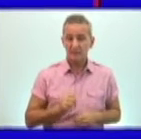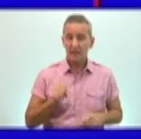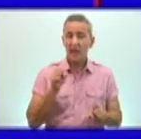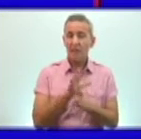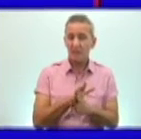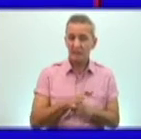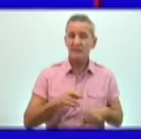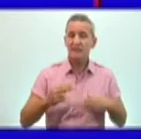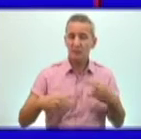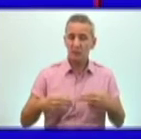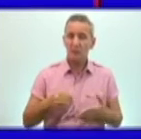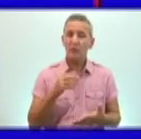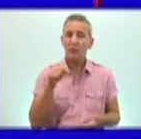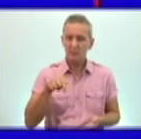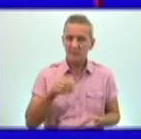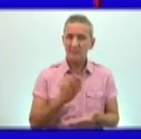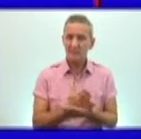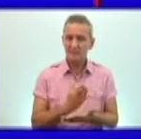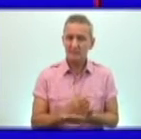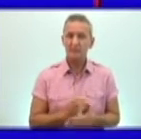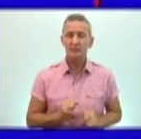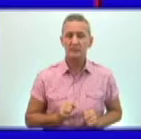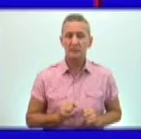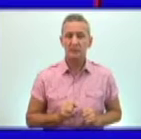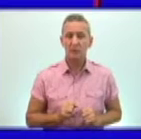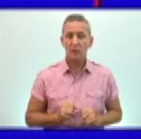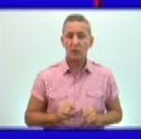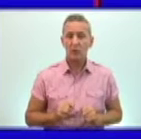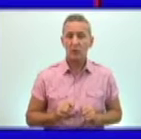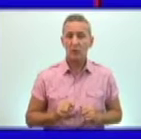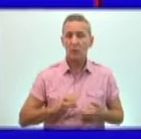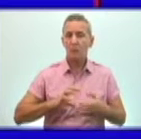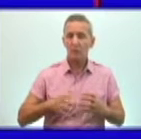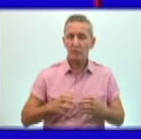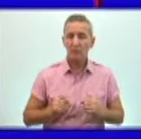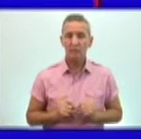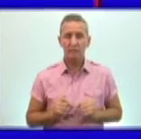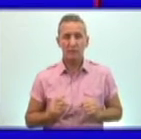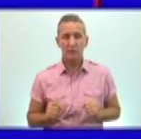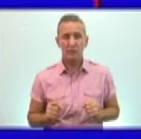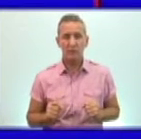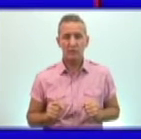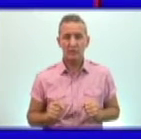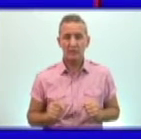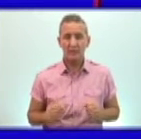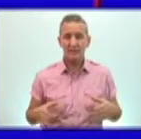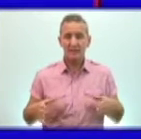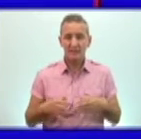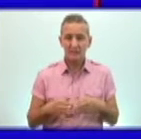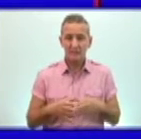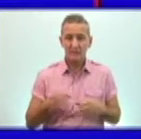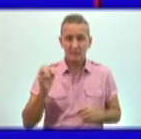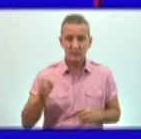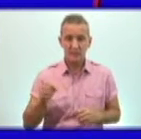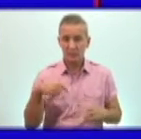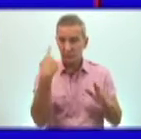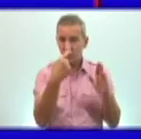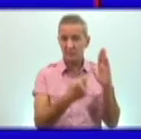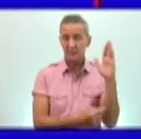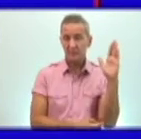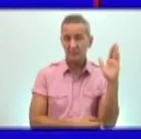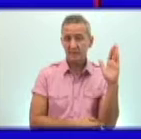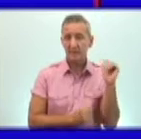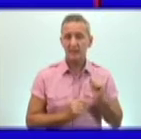ella, evidentemente, como mecanismo de concreción en la realidad, ustedes deben de responderse dos interrogantes. ¿Caracteriza la aplicación